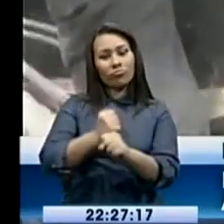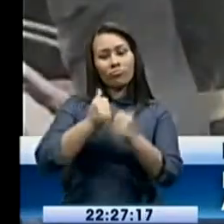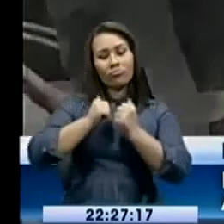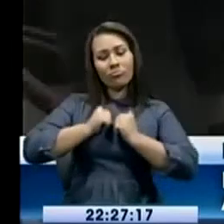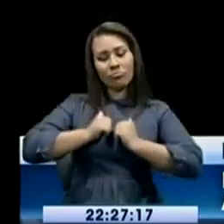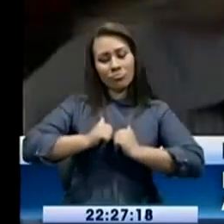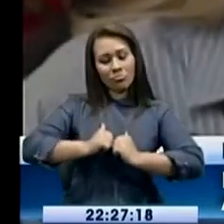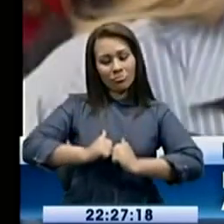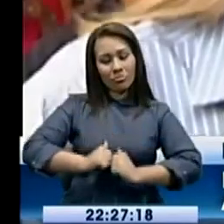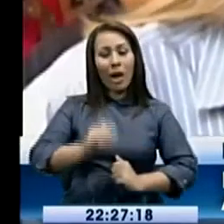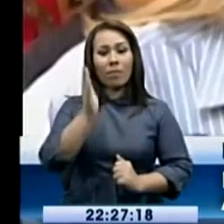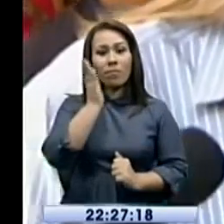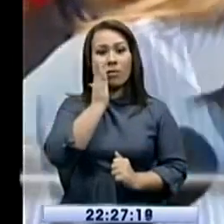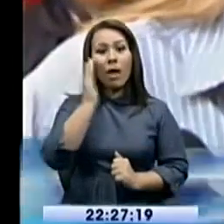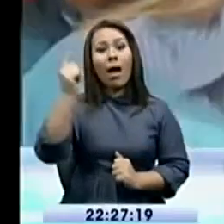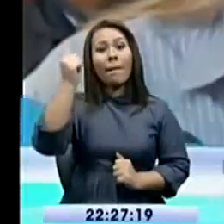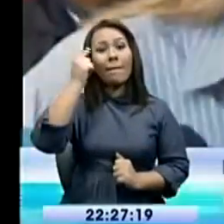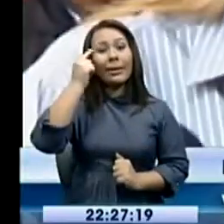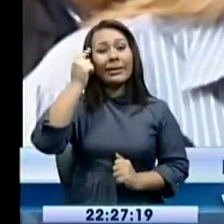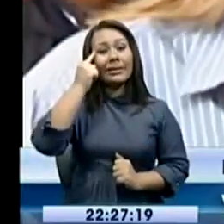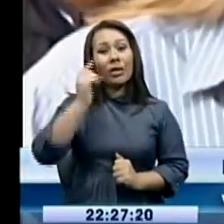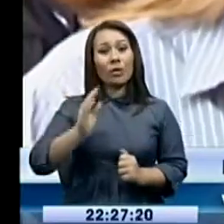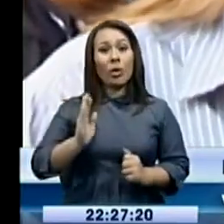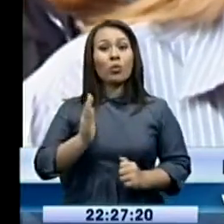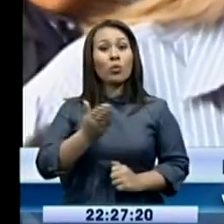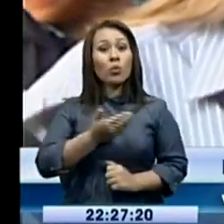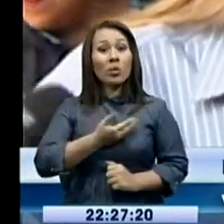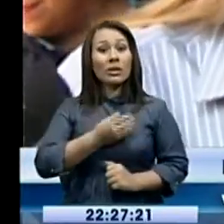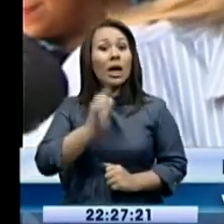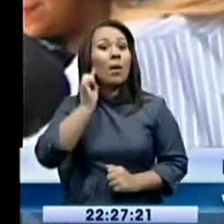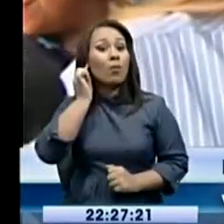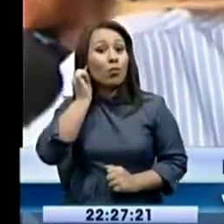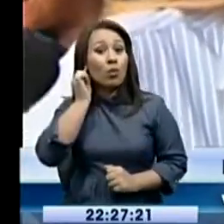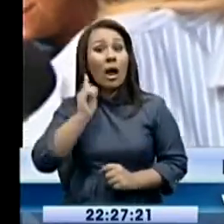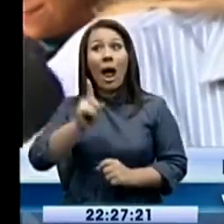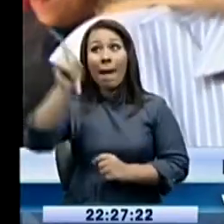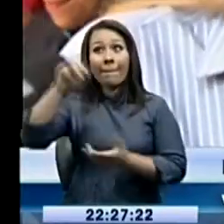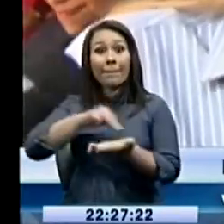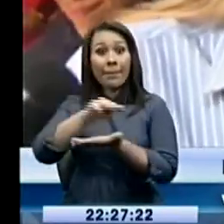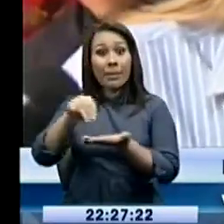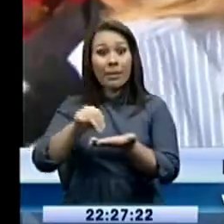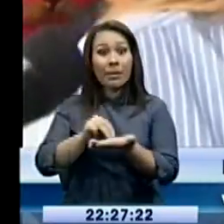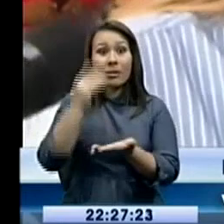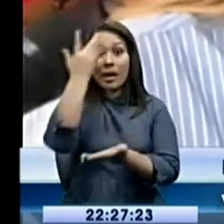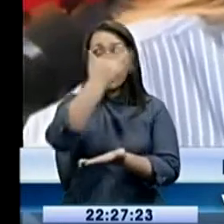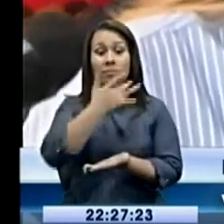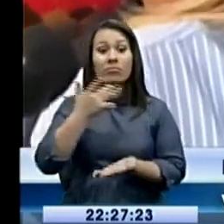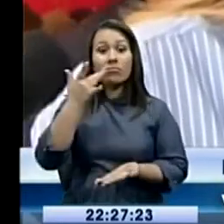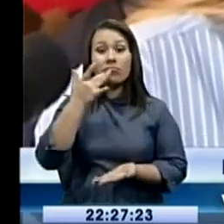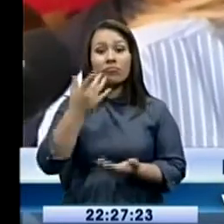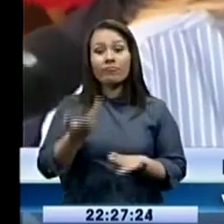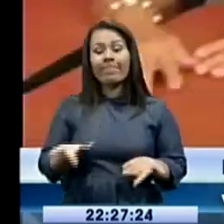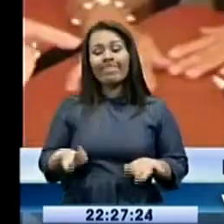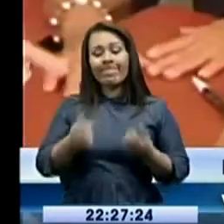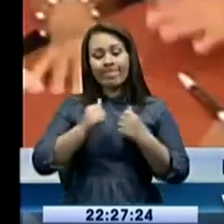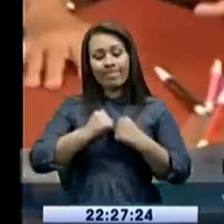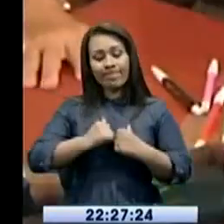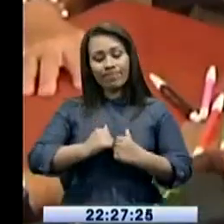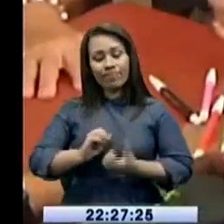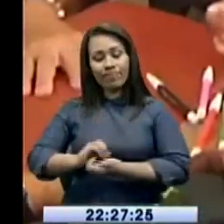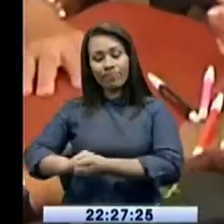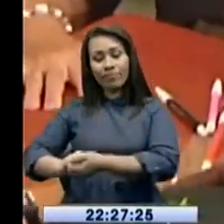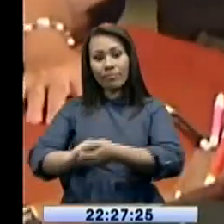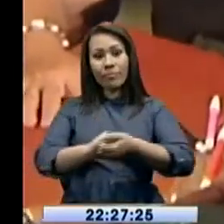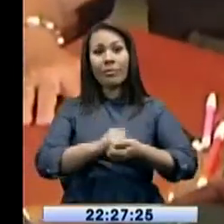de la Madre, pensando en nuestras compatriotas de Manaví de Esmeraldas. Así que nuestra solidaridad con ellas. Inclusive